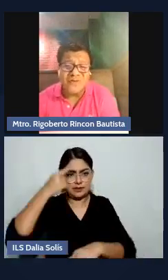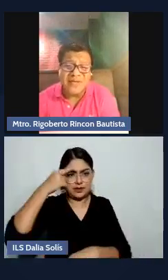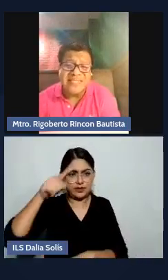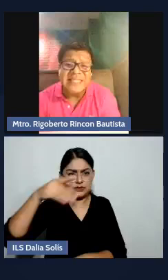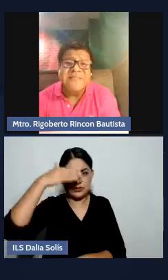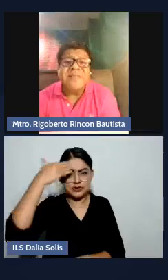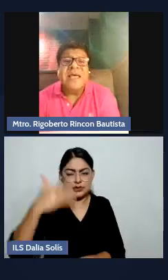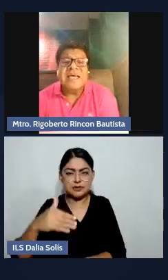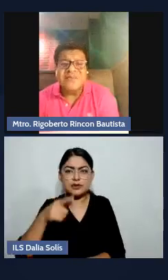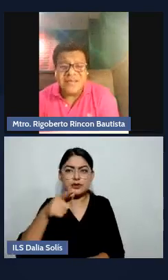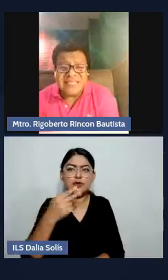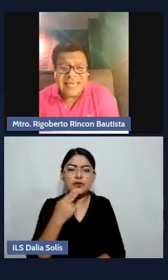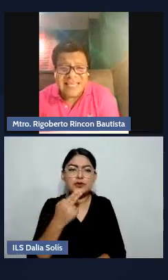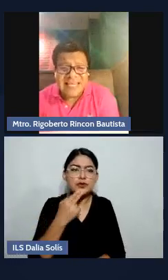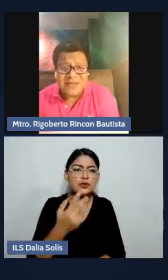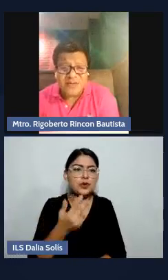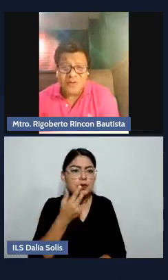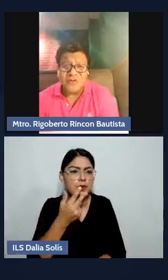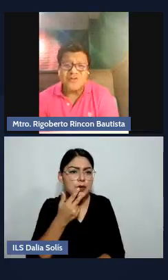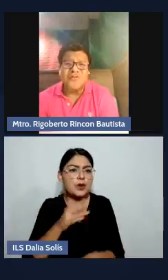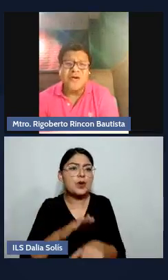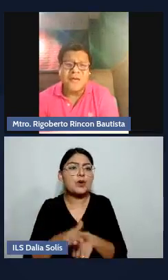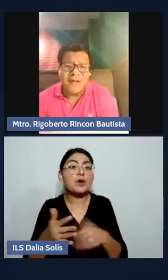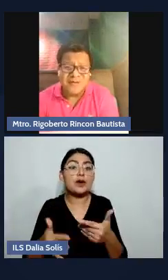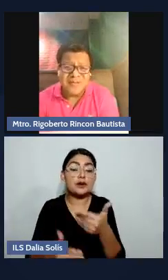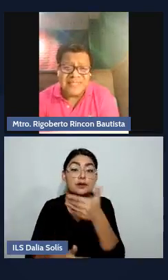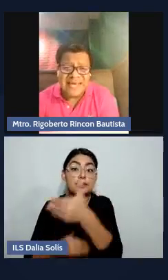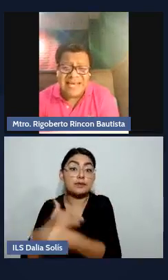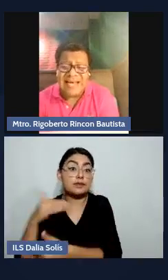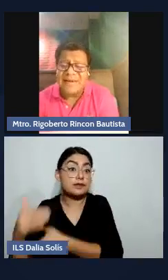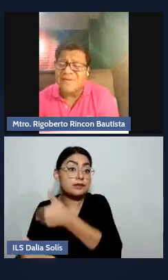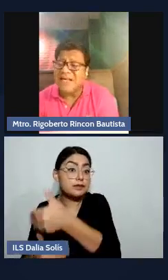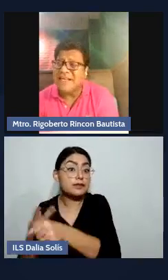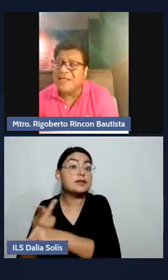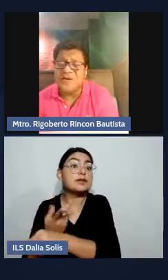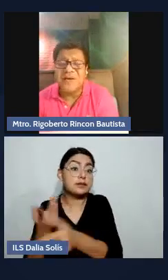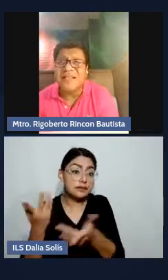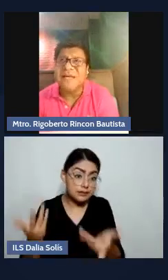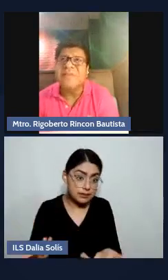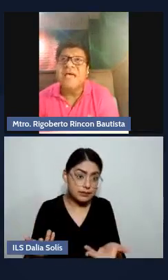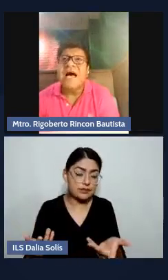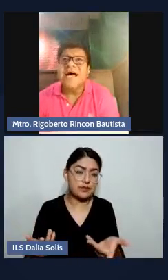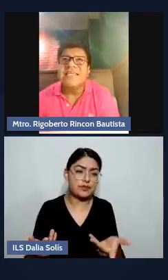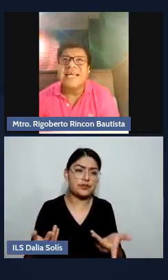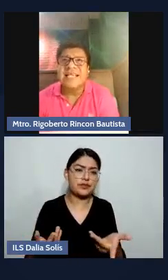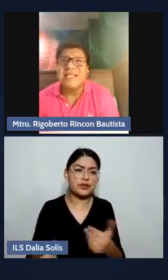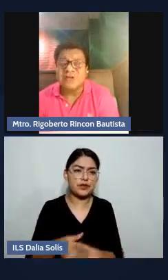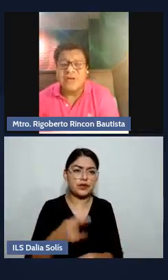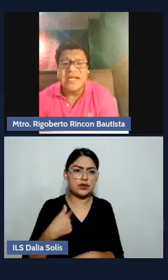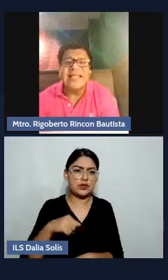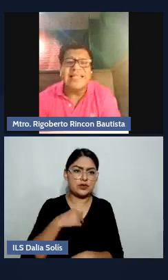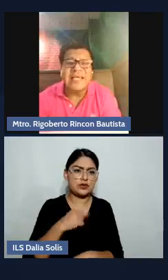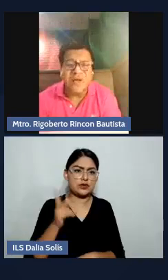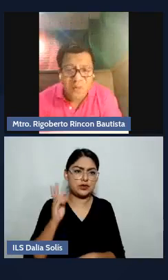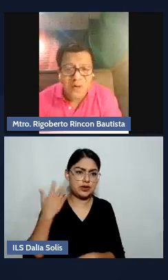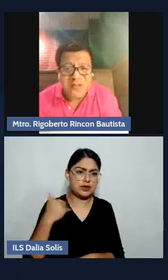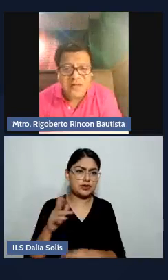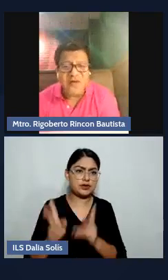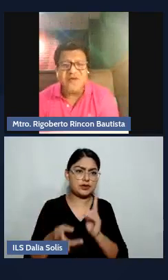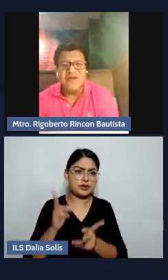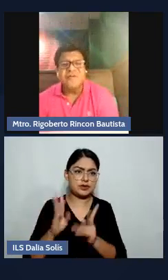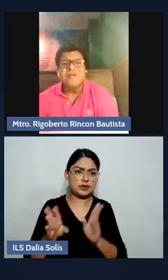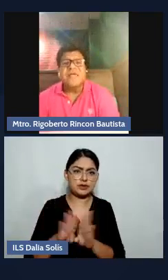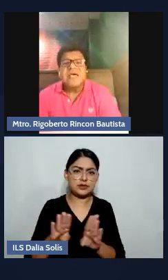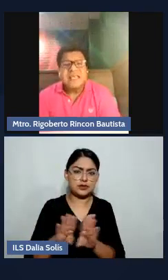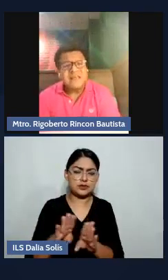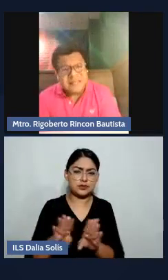qué es lo que está generando tu consumo, que hablamos anteriormente acerca del detonante y cómo los afronto. Y también